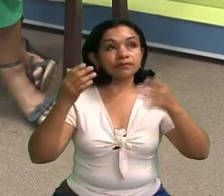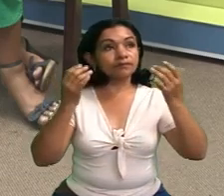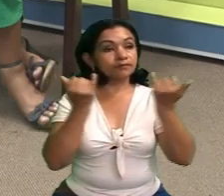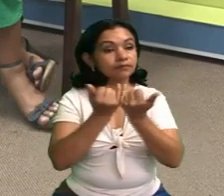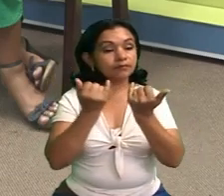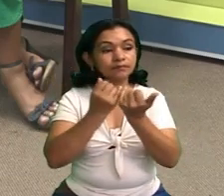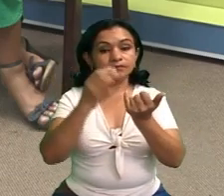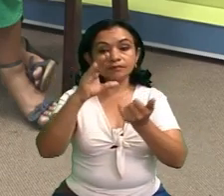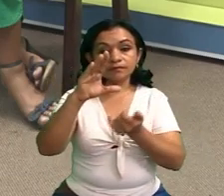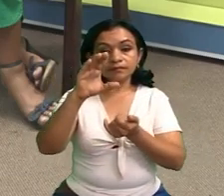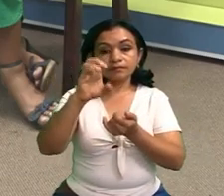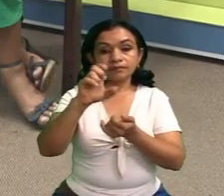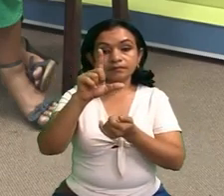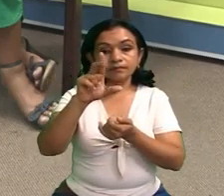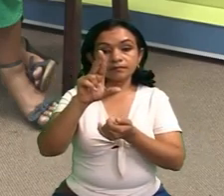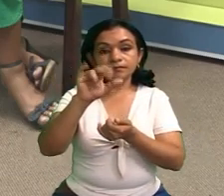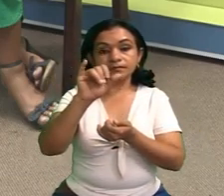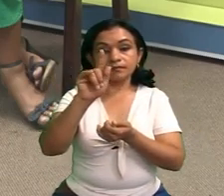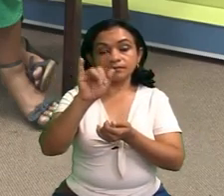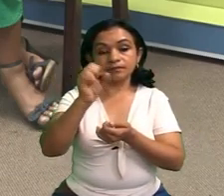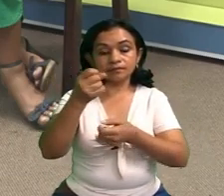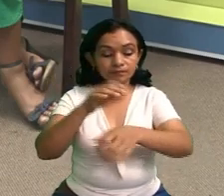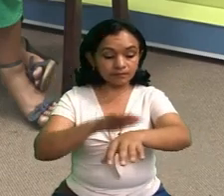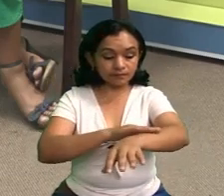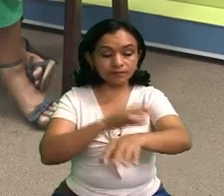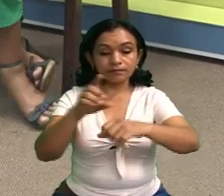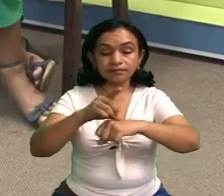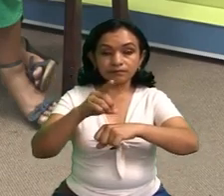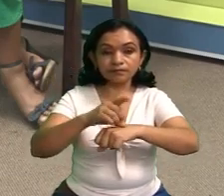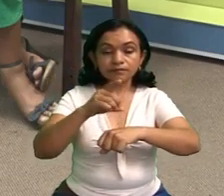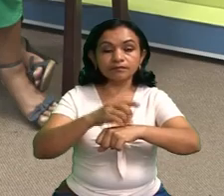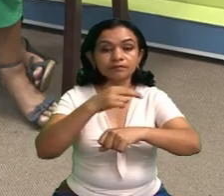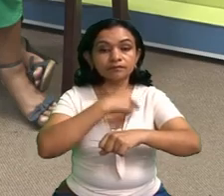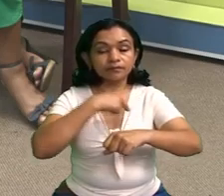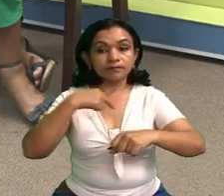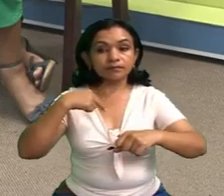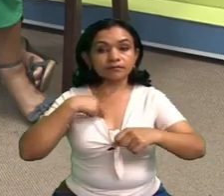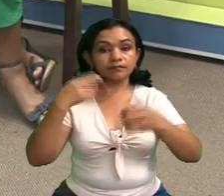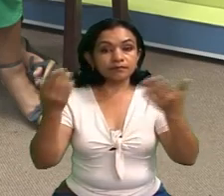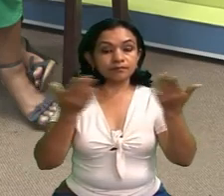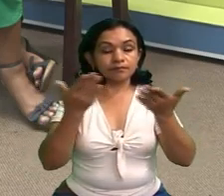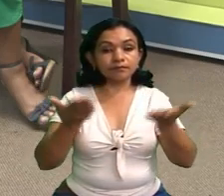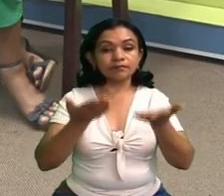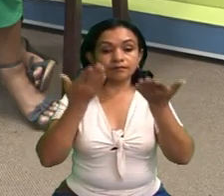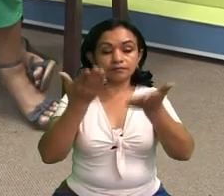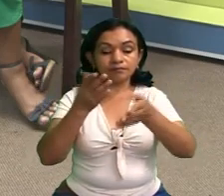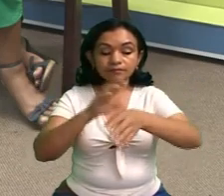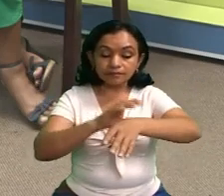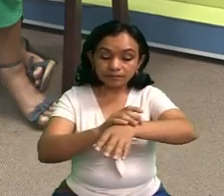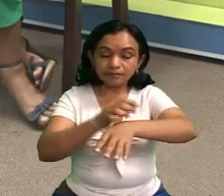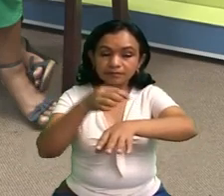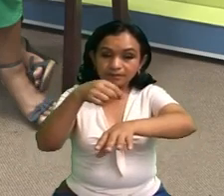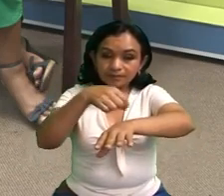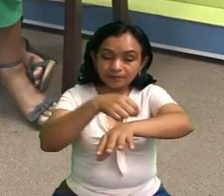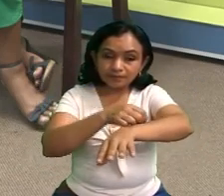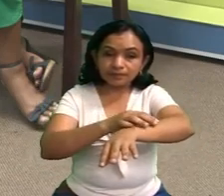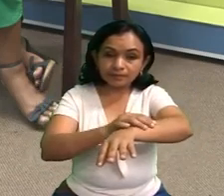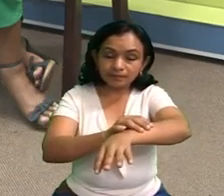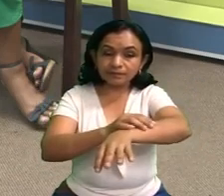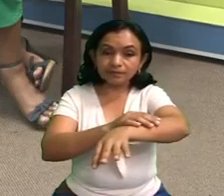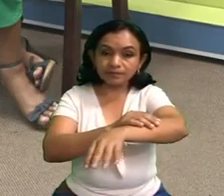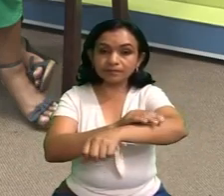celulitis. Estos son en dermología, cavitación, que lo que hace es dar una estimulación profunda de ese tejido